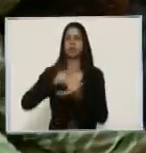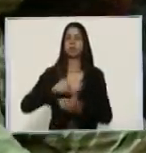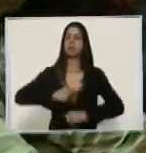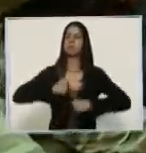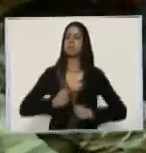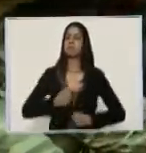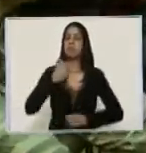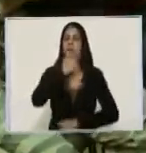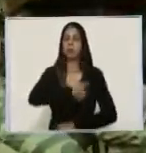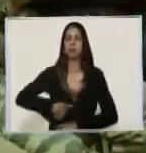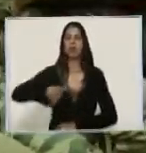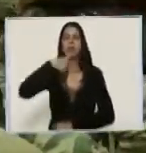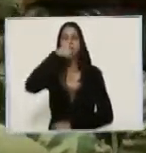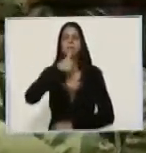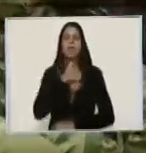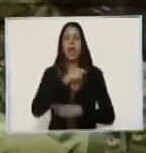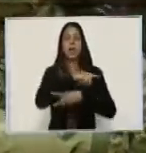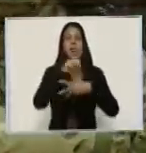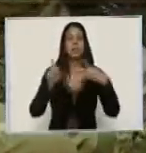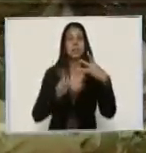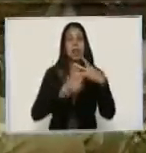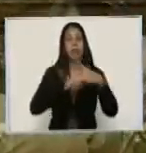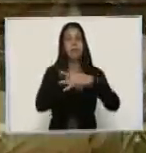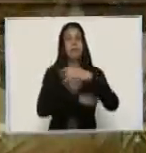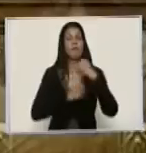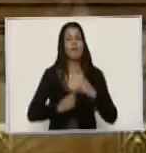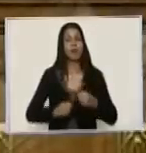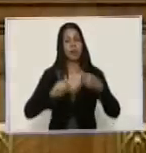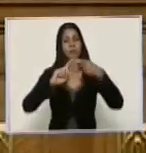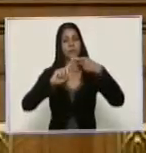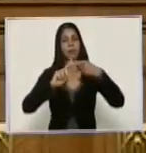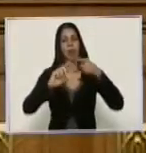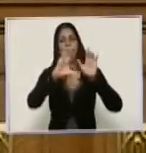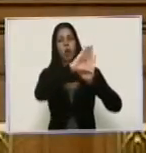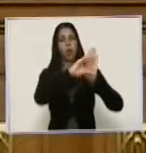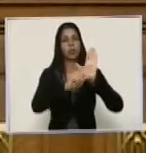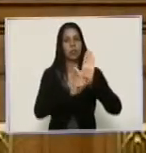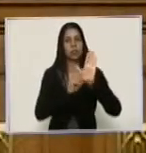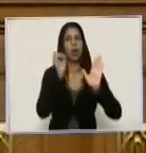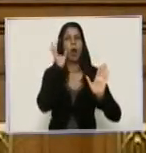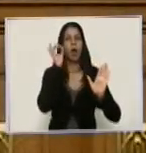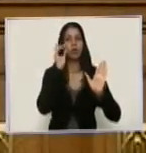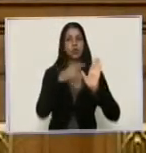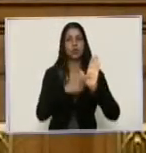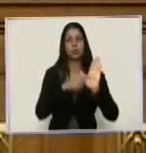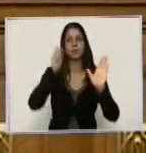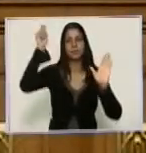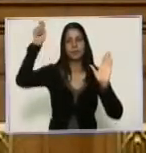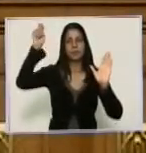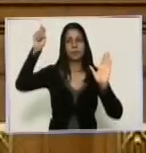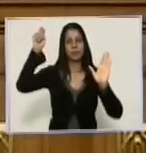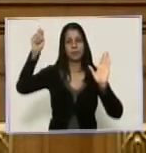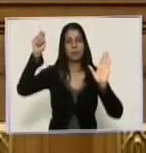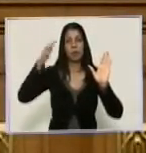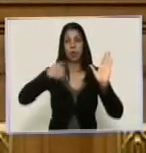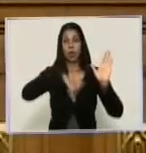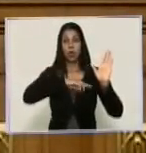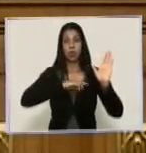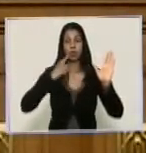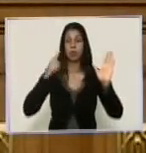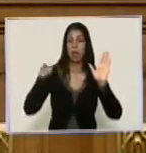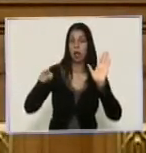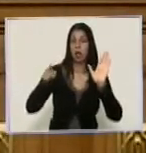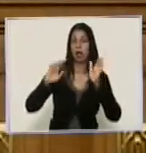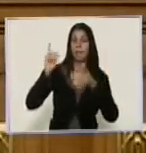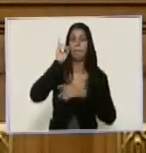y tenemos tres grandes fortalezas. Una es nuestra Constitución de la República Bolivariana de Venezuela, a la cual nos blinda la